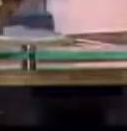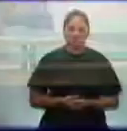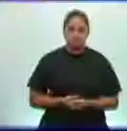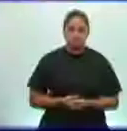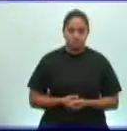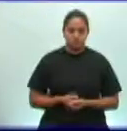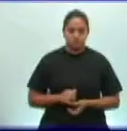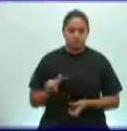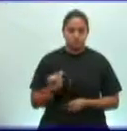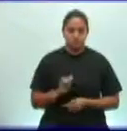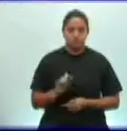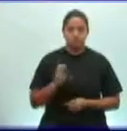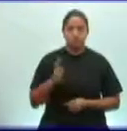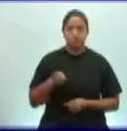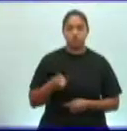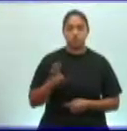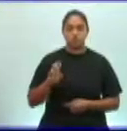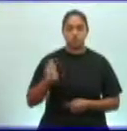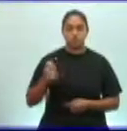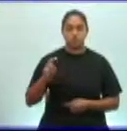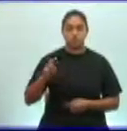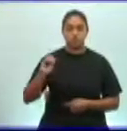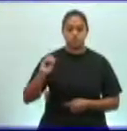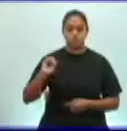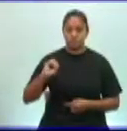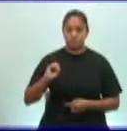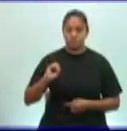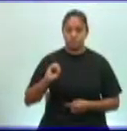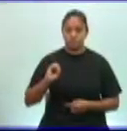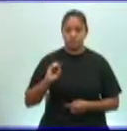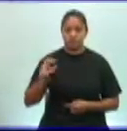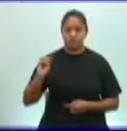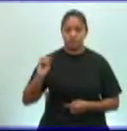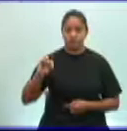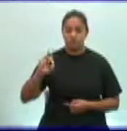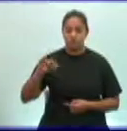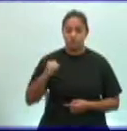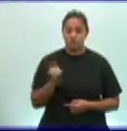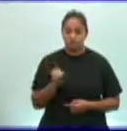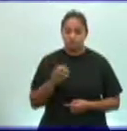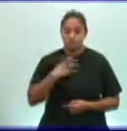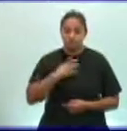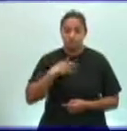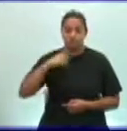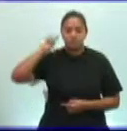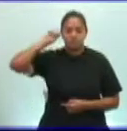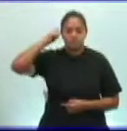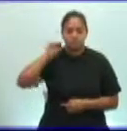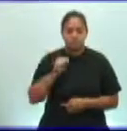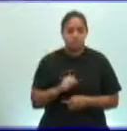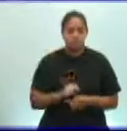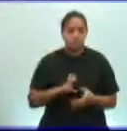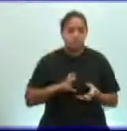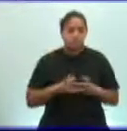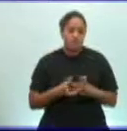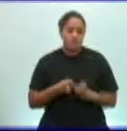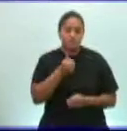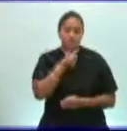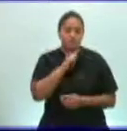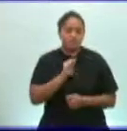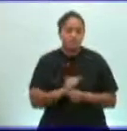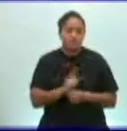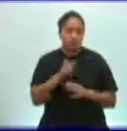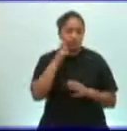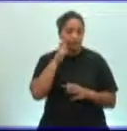Al igual que las preposiciones, las conjunciones deben ser memorizadas porque de esta forma nos es más fácil reconocerla en un